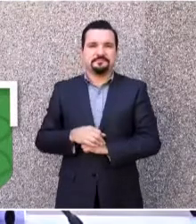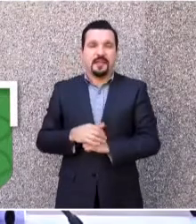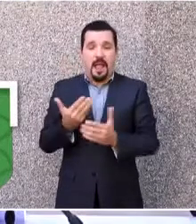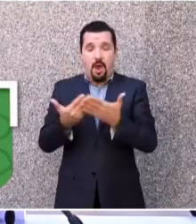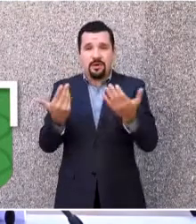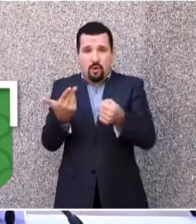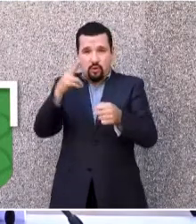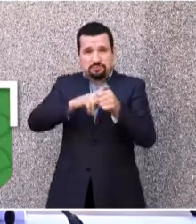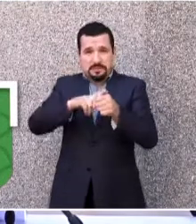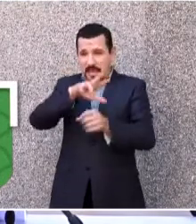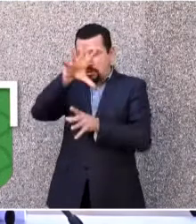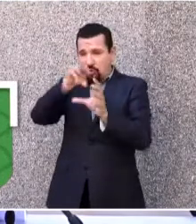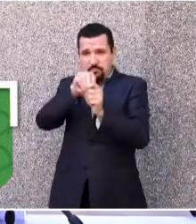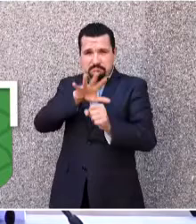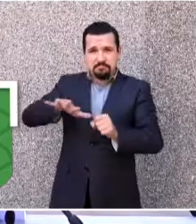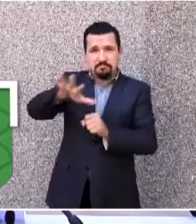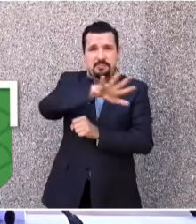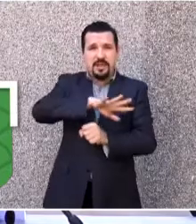los hospitales públicos